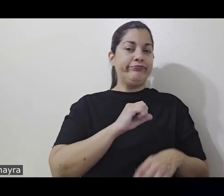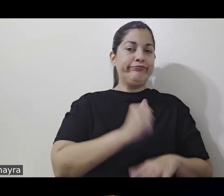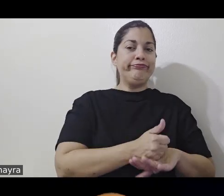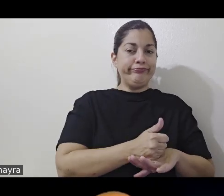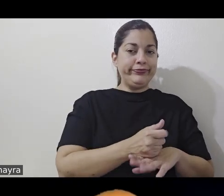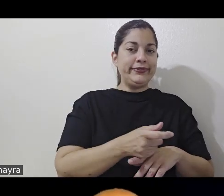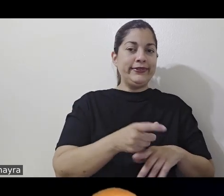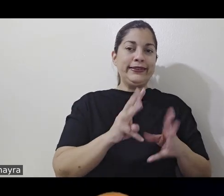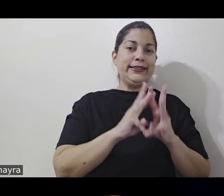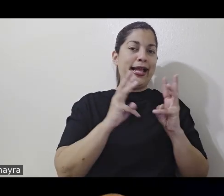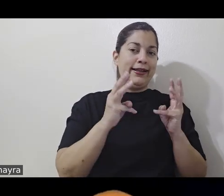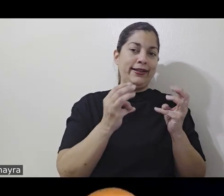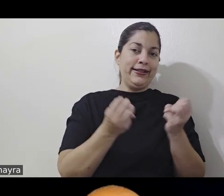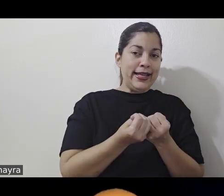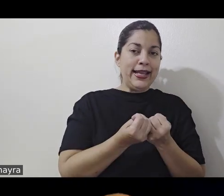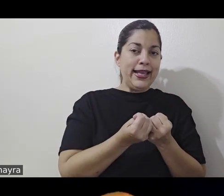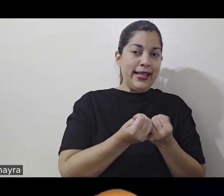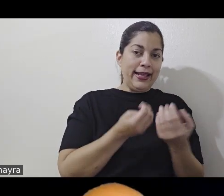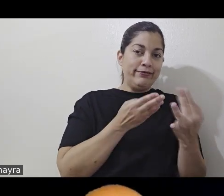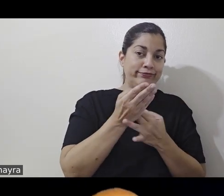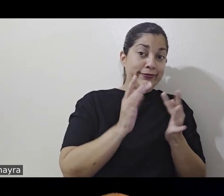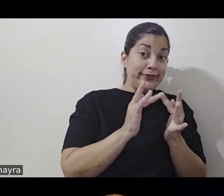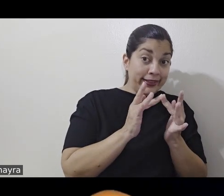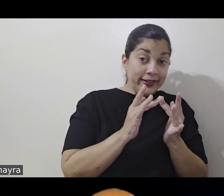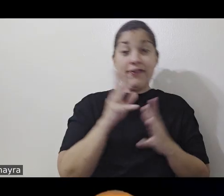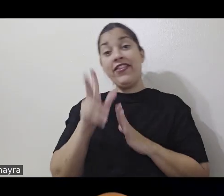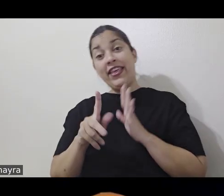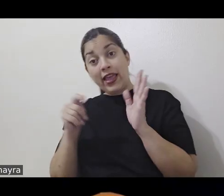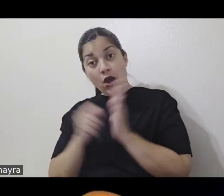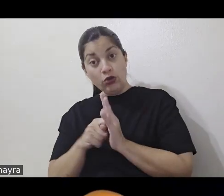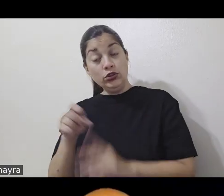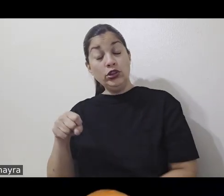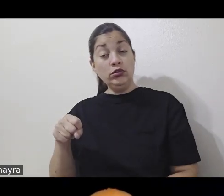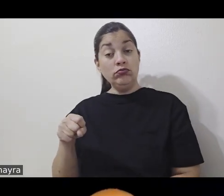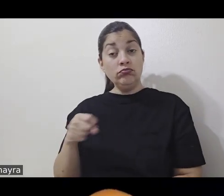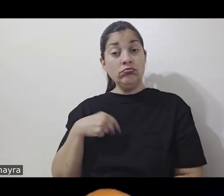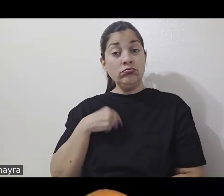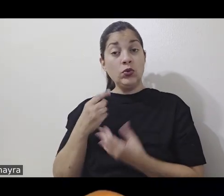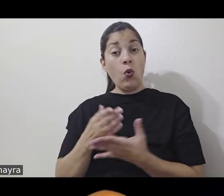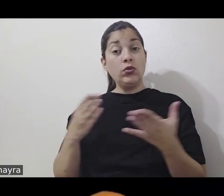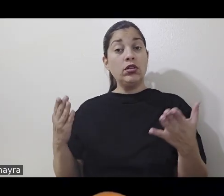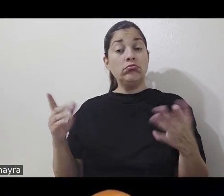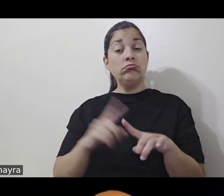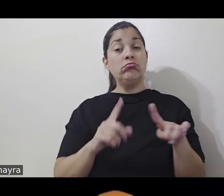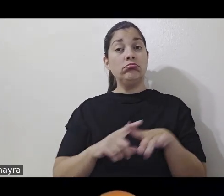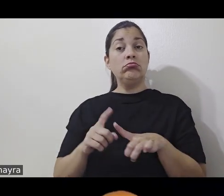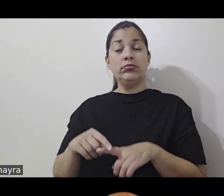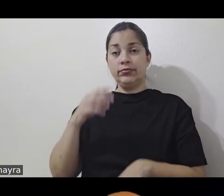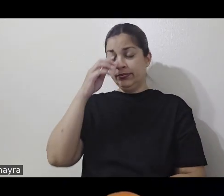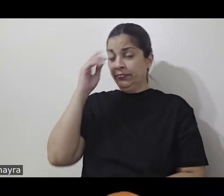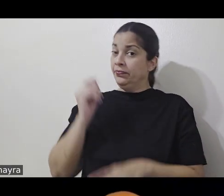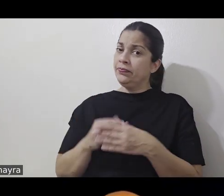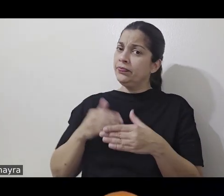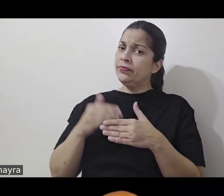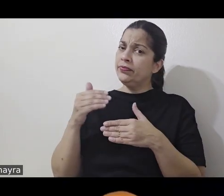virtuales. ¿Te acuerdas los videos? Sí, hicimos cosas. De la pandemia salió